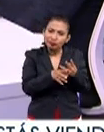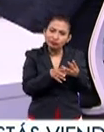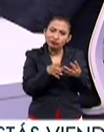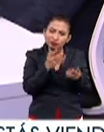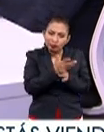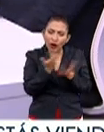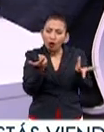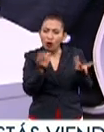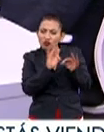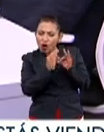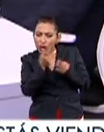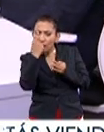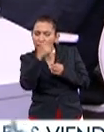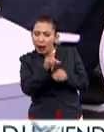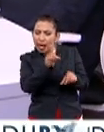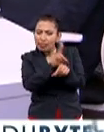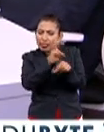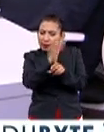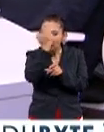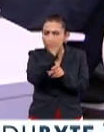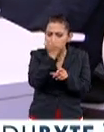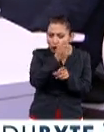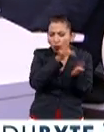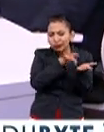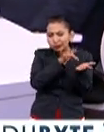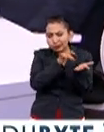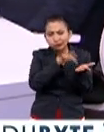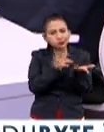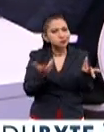esta fórmula ahí de evaluaciones, ¿no?